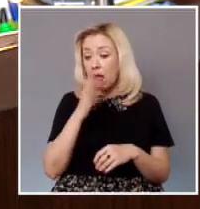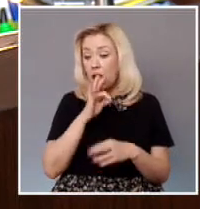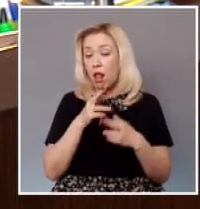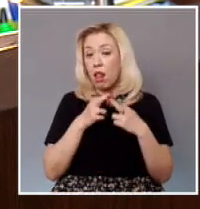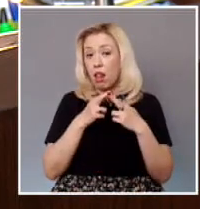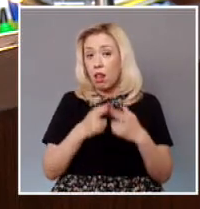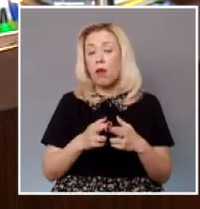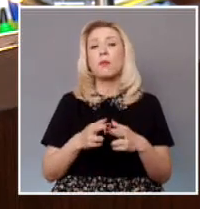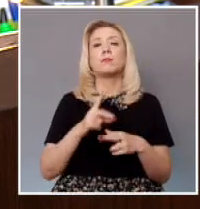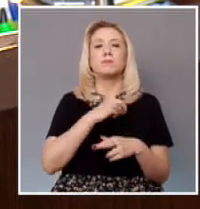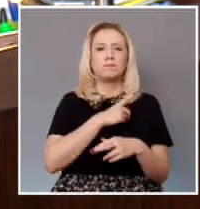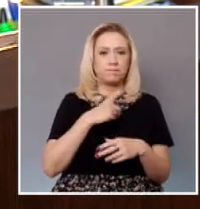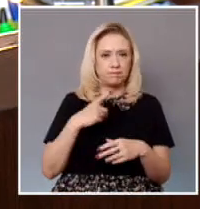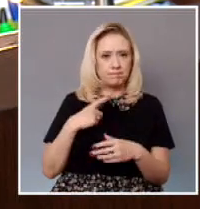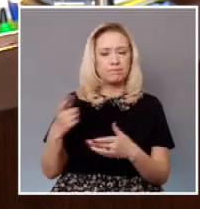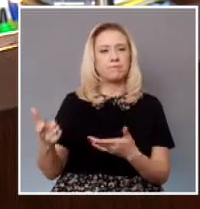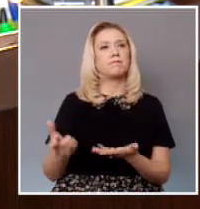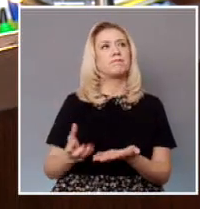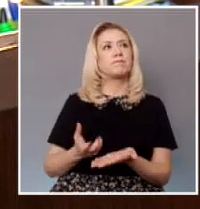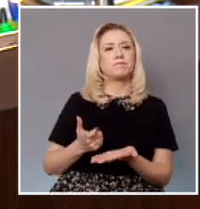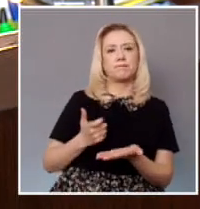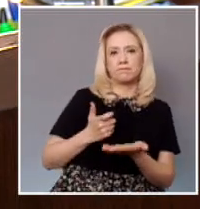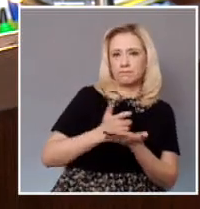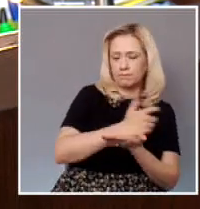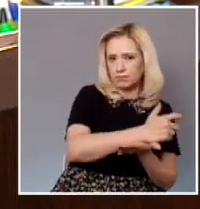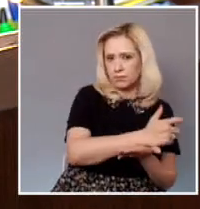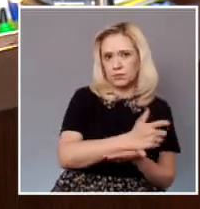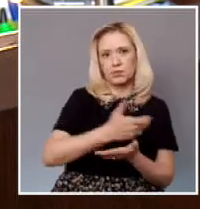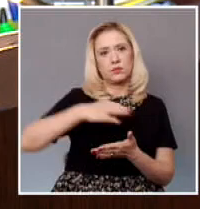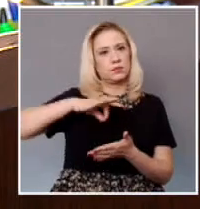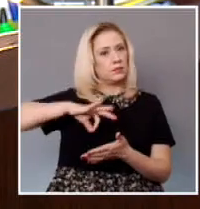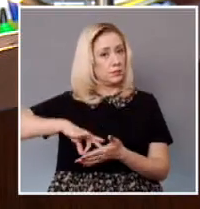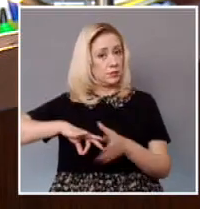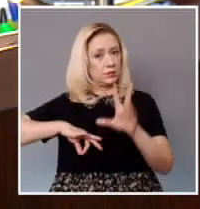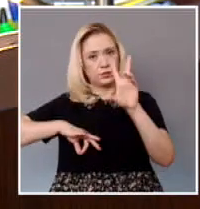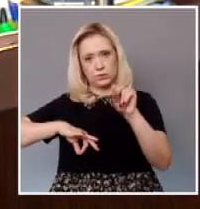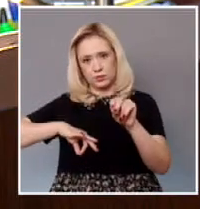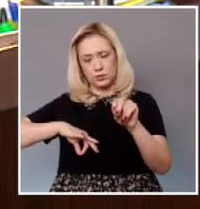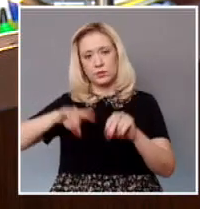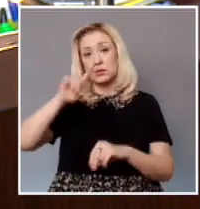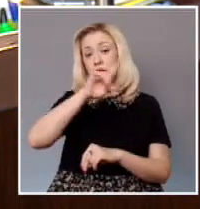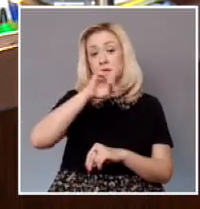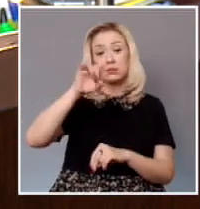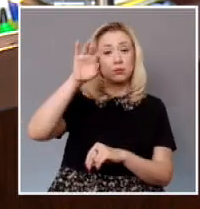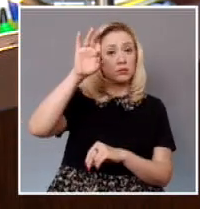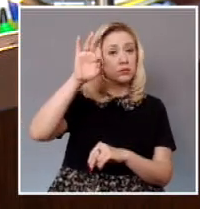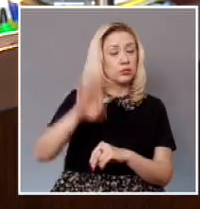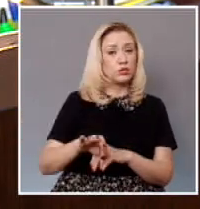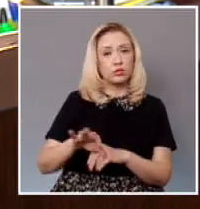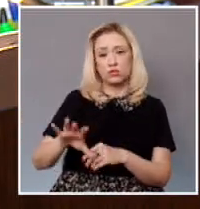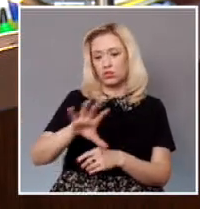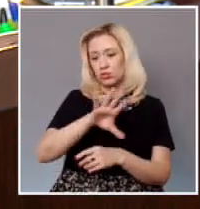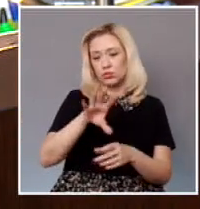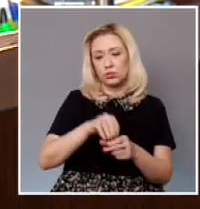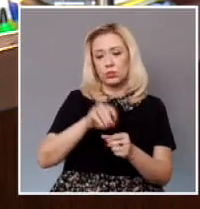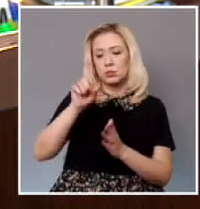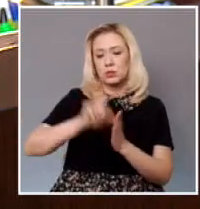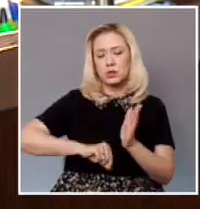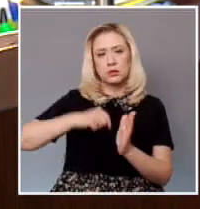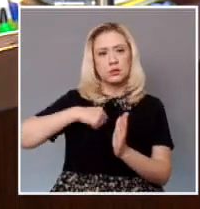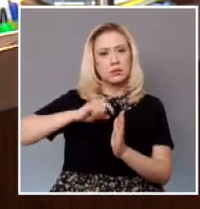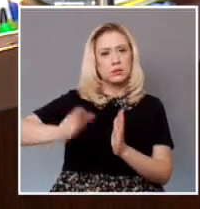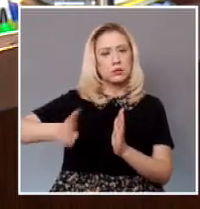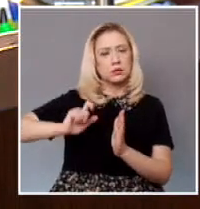reintegrarse, incluso si ello conlleva la retención del 100% de la administración mensual asignada a los